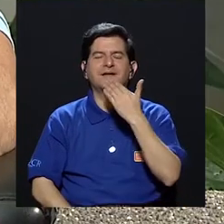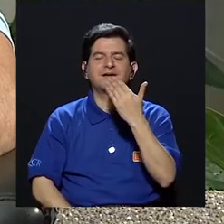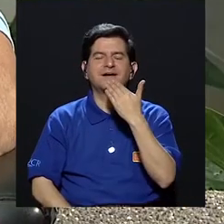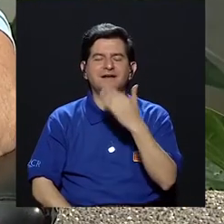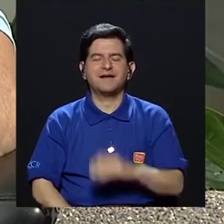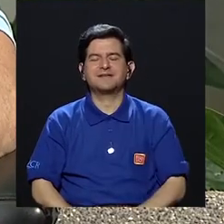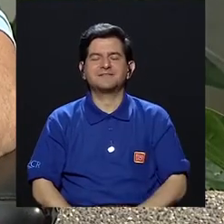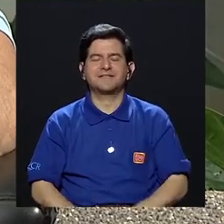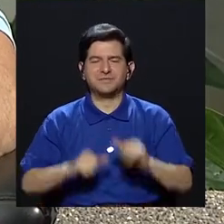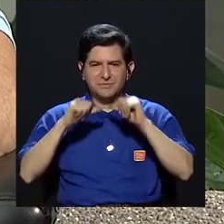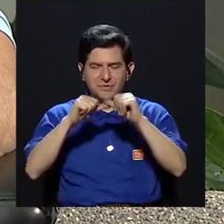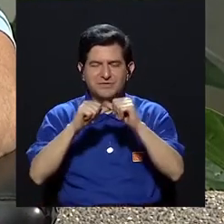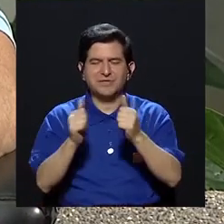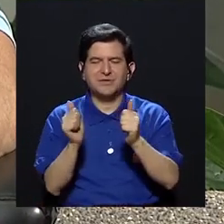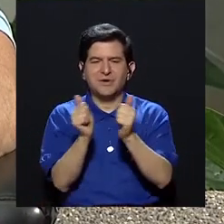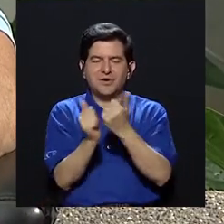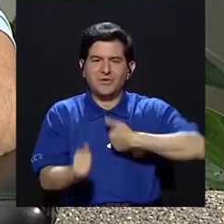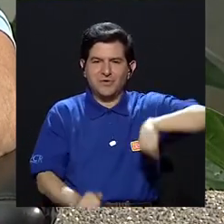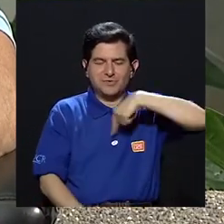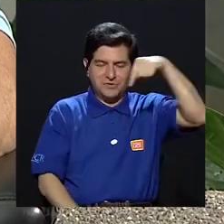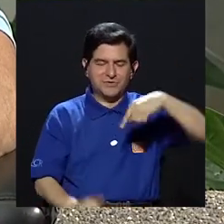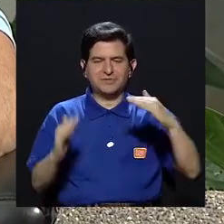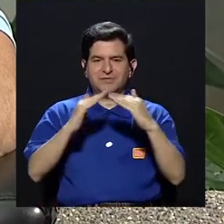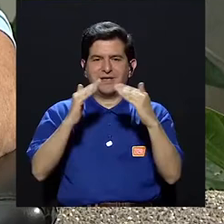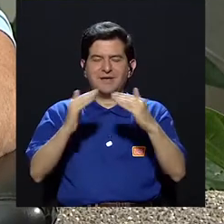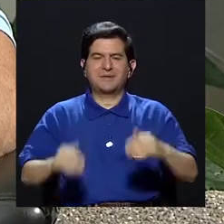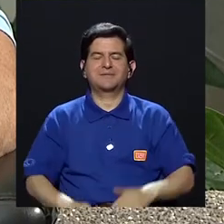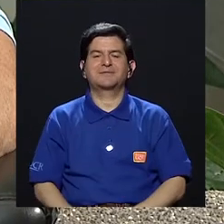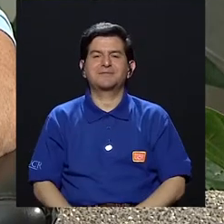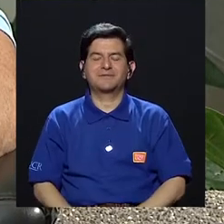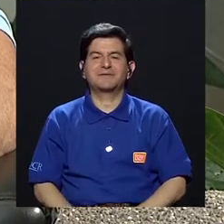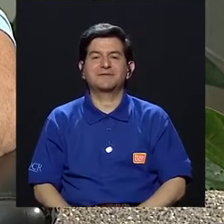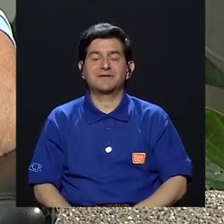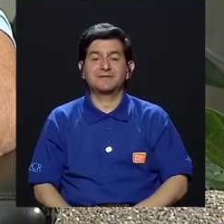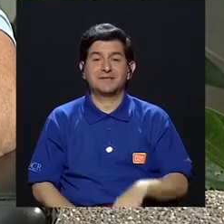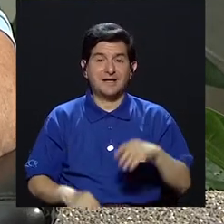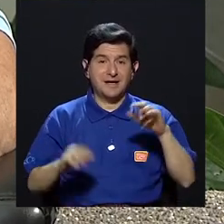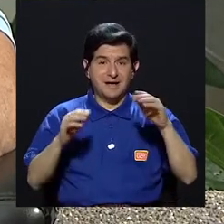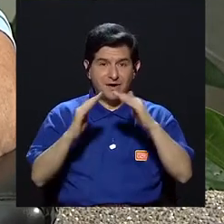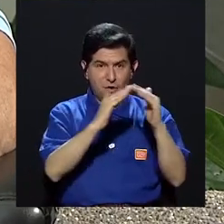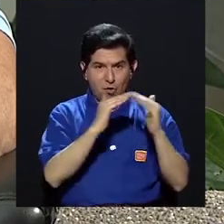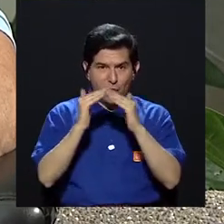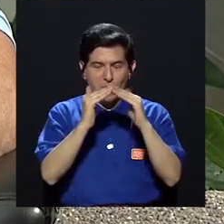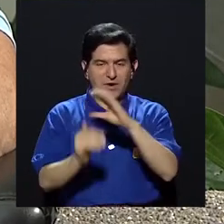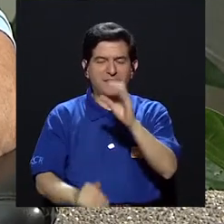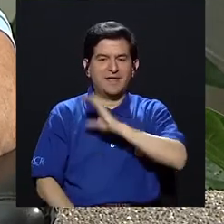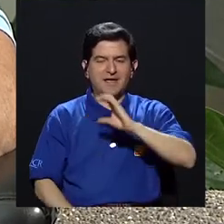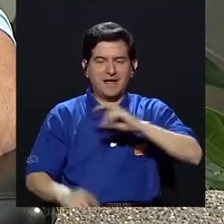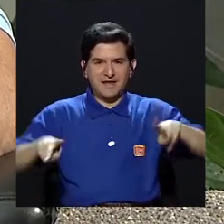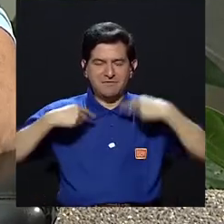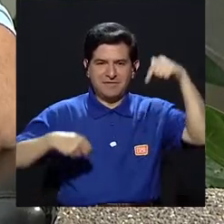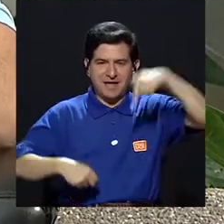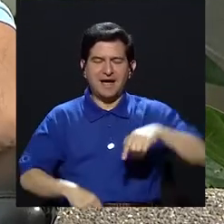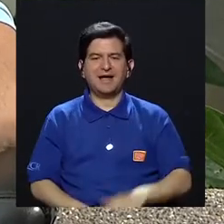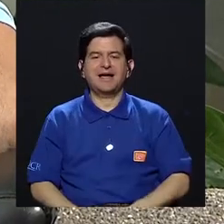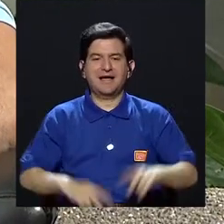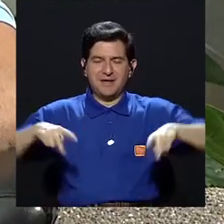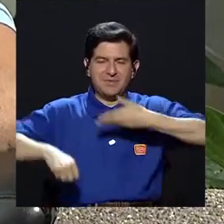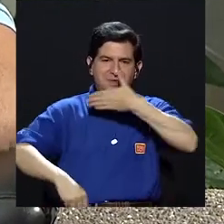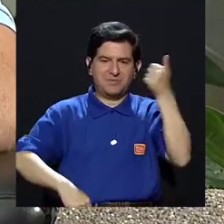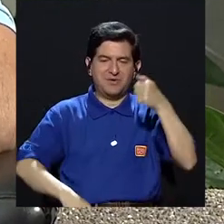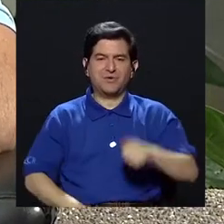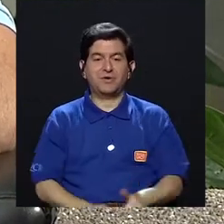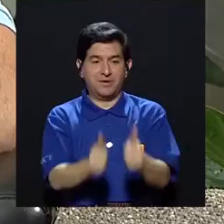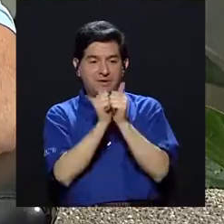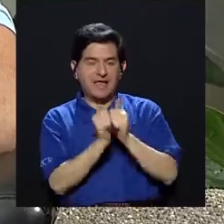Gracias por continuar con nosotros en Vivir Mejor. El día de hoy conversando acerca de vivienda, comunidad y calidad de vida. Para ello nos acompaña